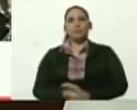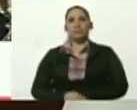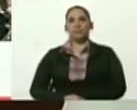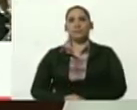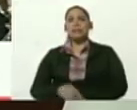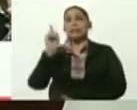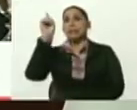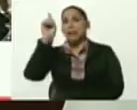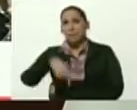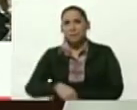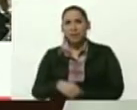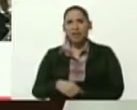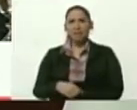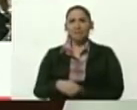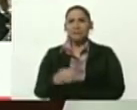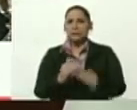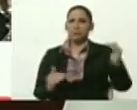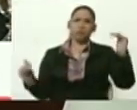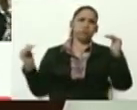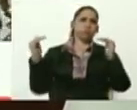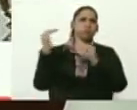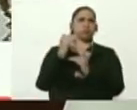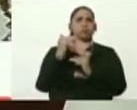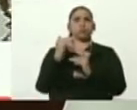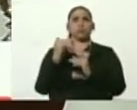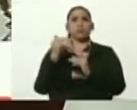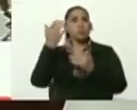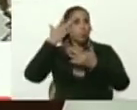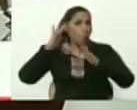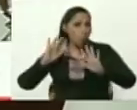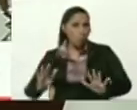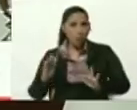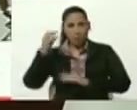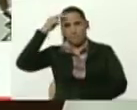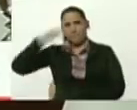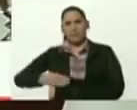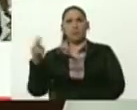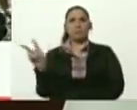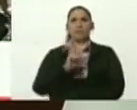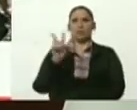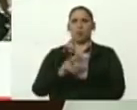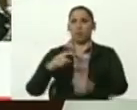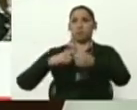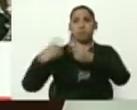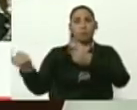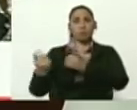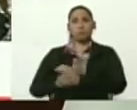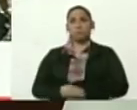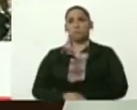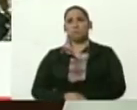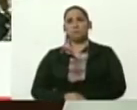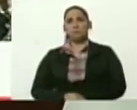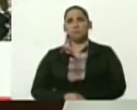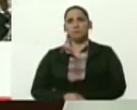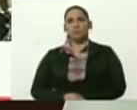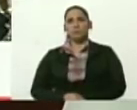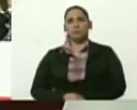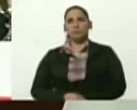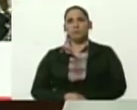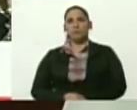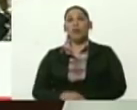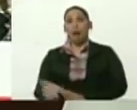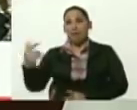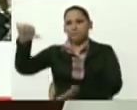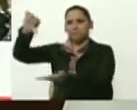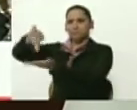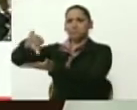Además, inflaron el número de supuestos militares venezolanos desertores que se encuentran en